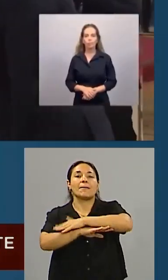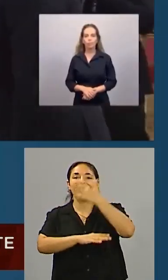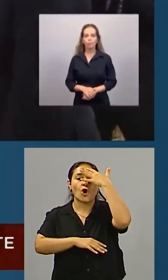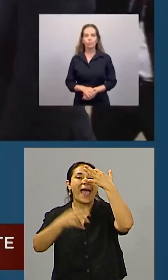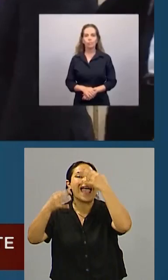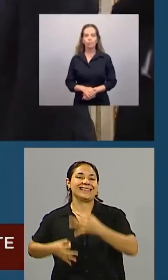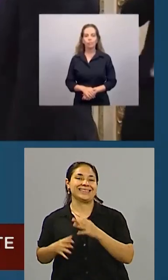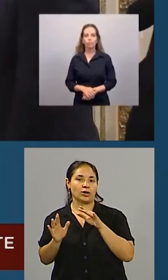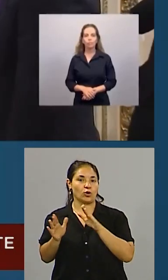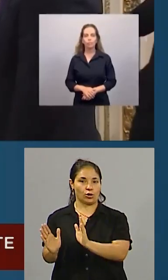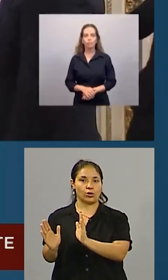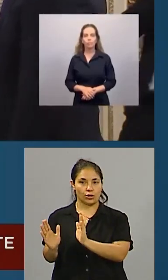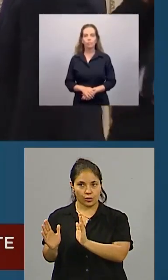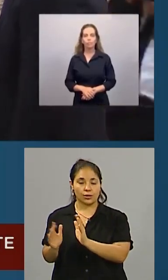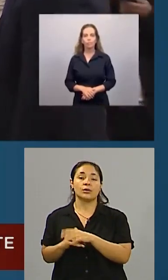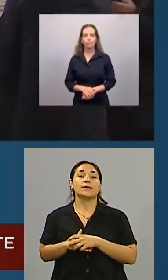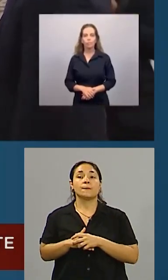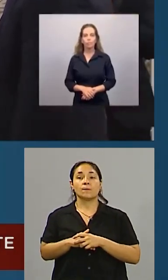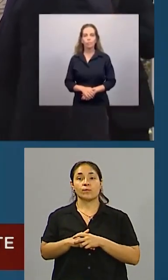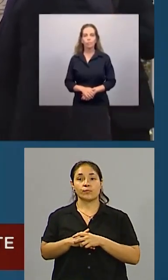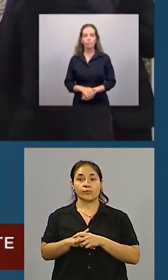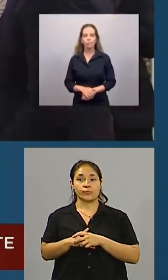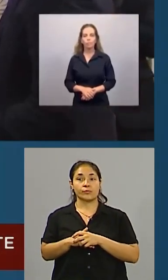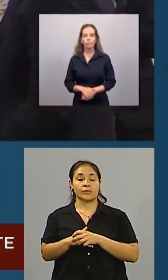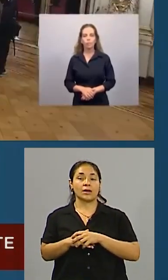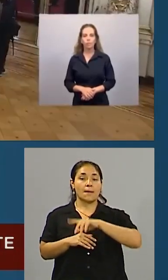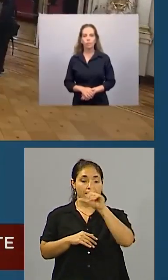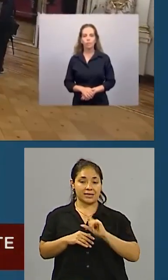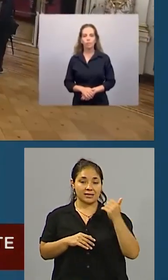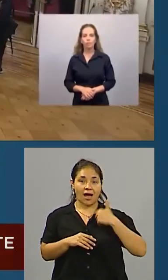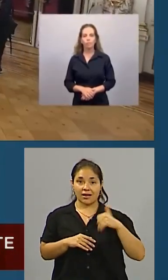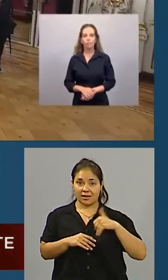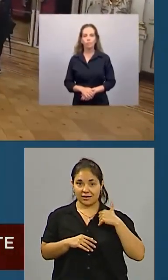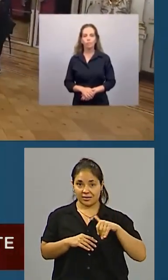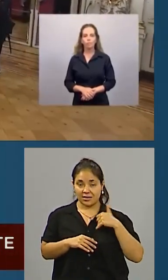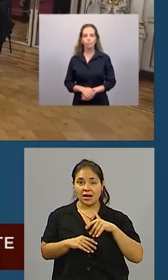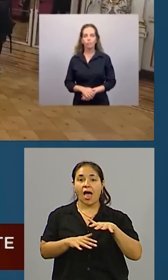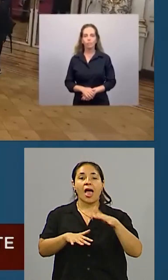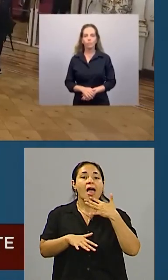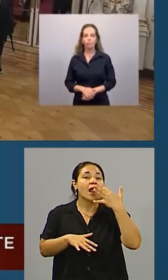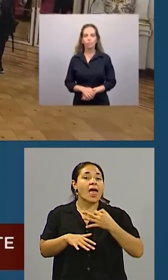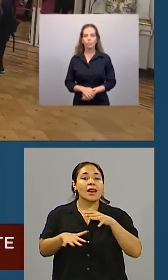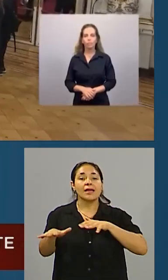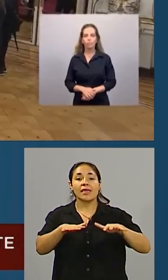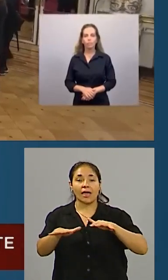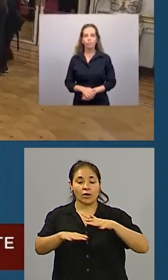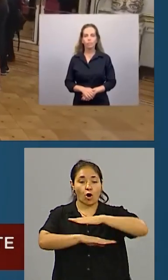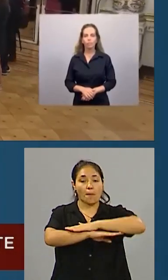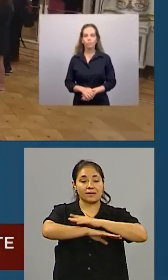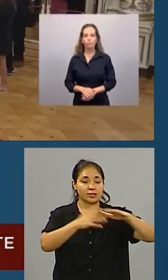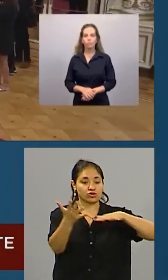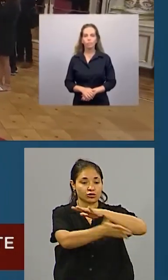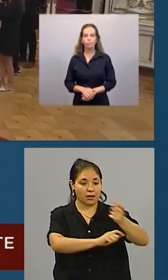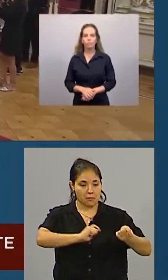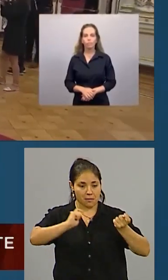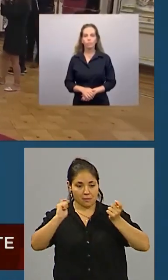el instrumento que para una realidad como la Argentina, para ajustar ese comportamiento de la sociedad que él